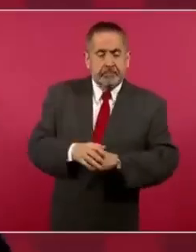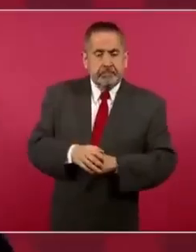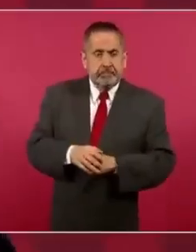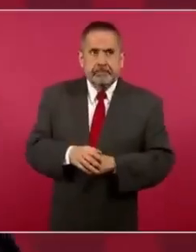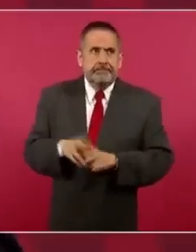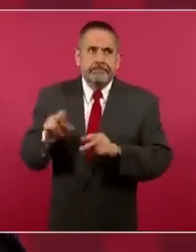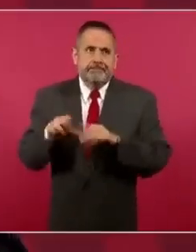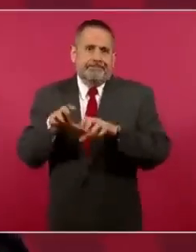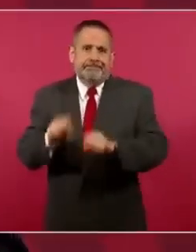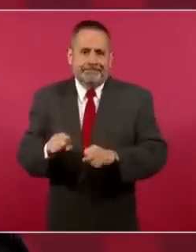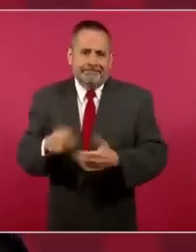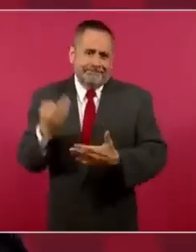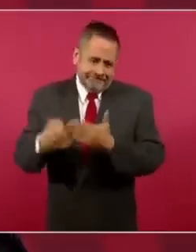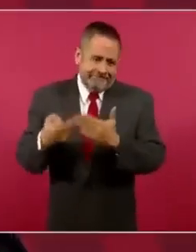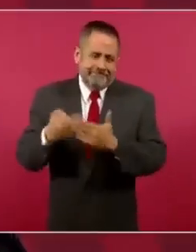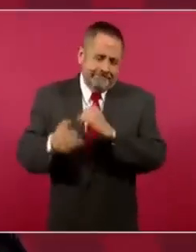suficiente,